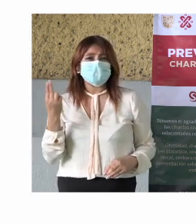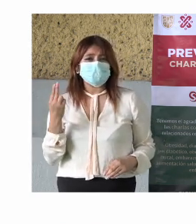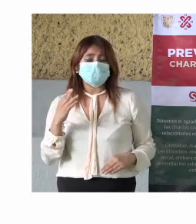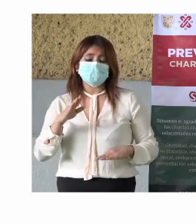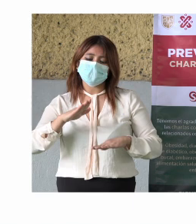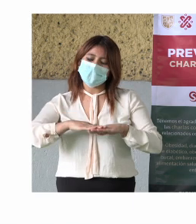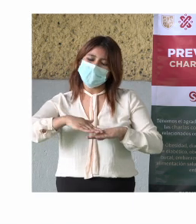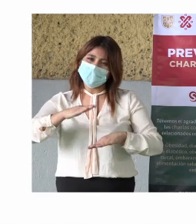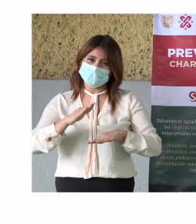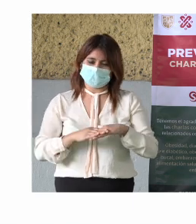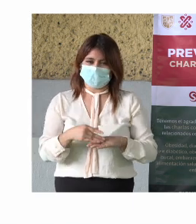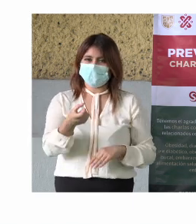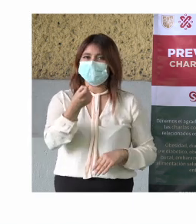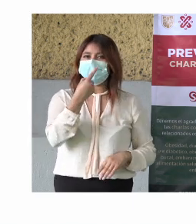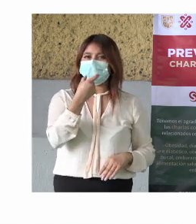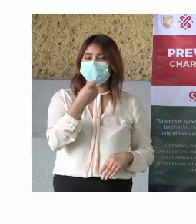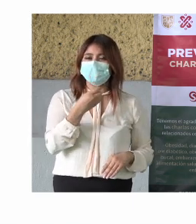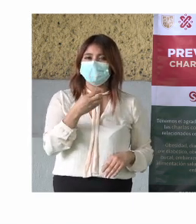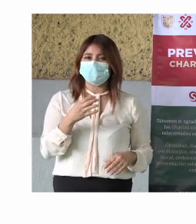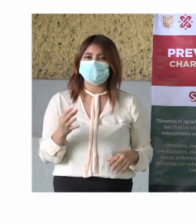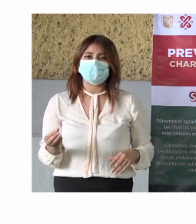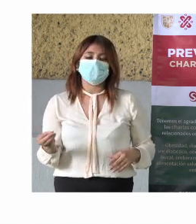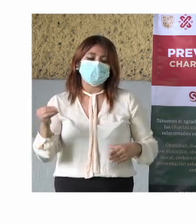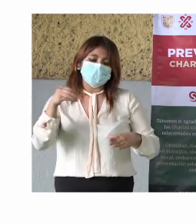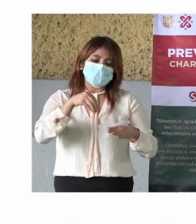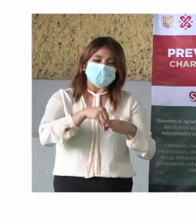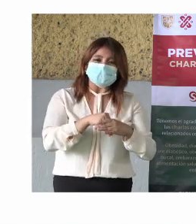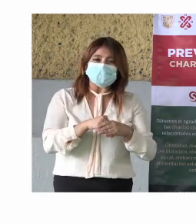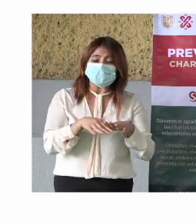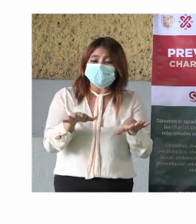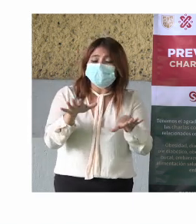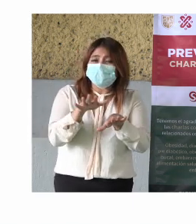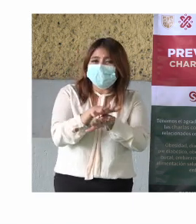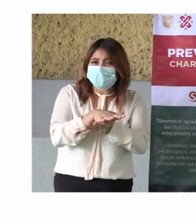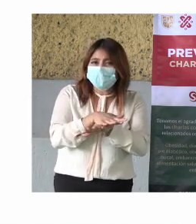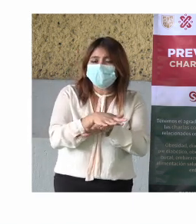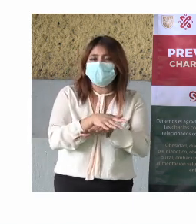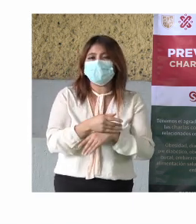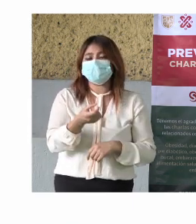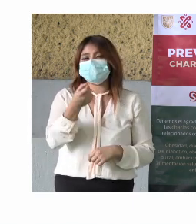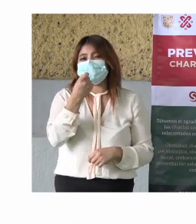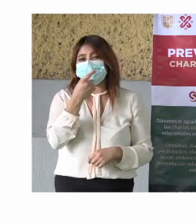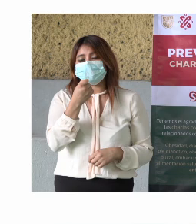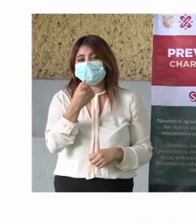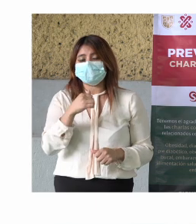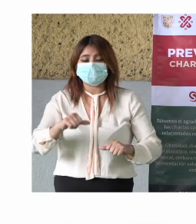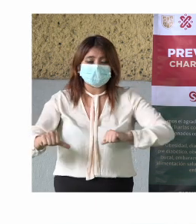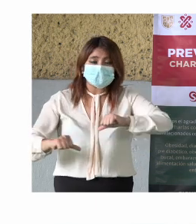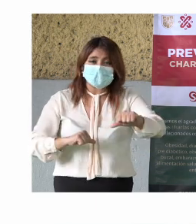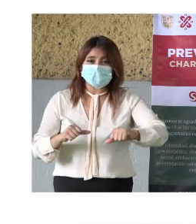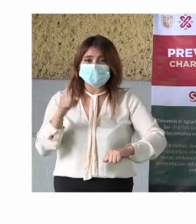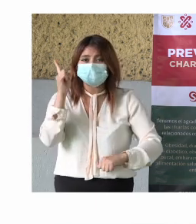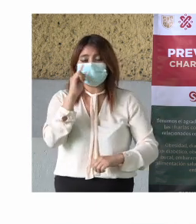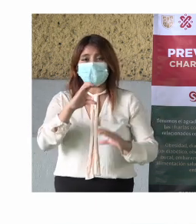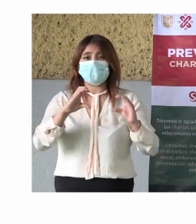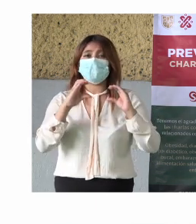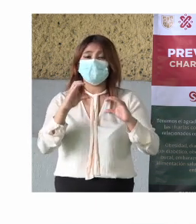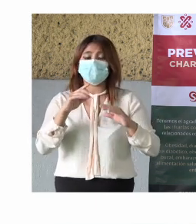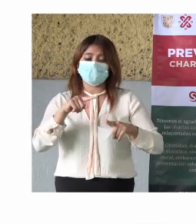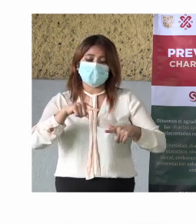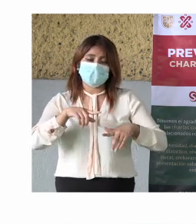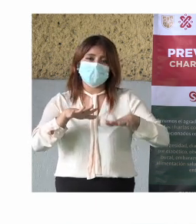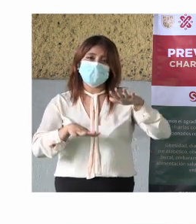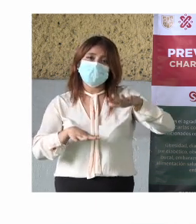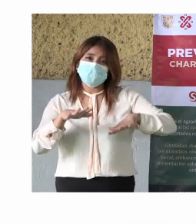otros medicamentos porque vamos combinando mecanismos de acción para poder controlar nuestros niveles de glucosa. Entonces,